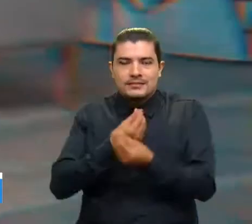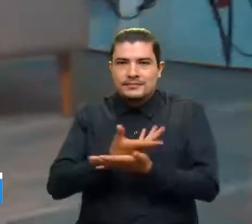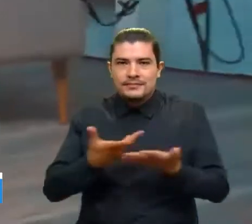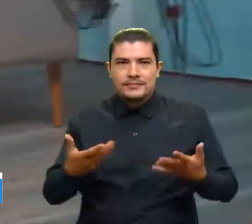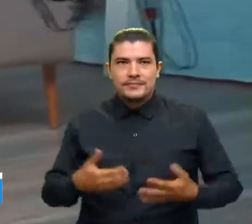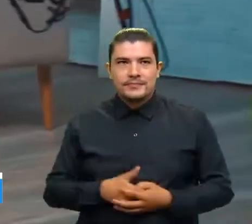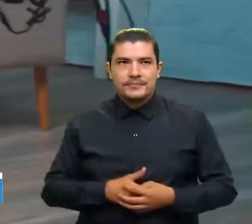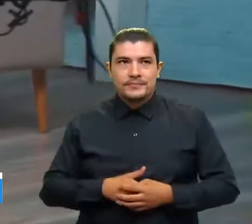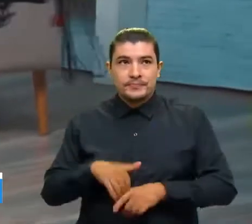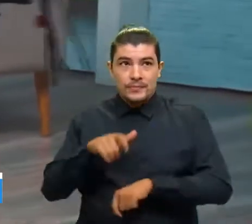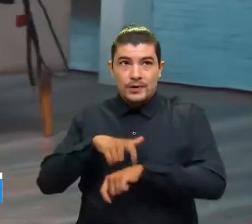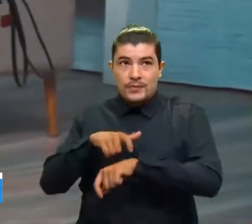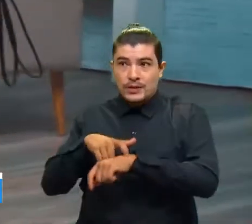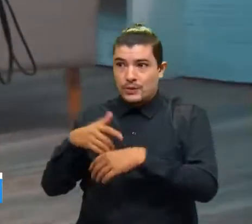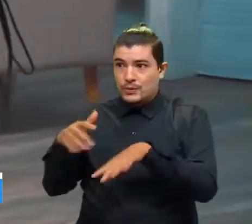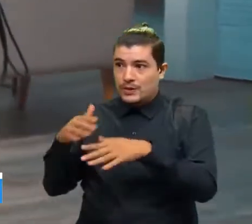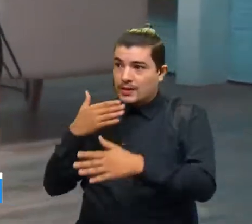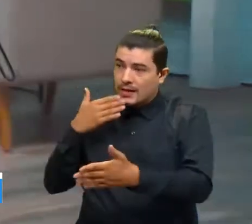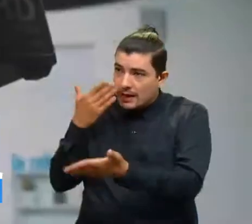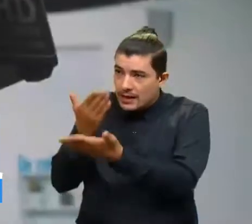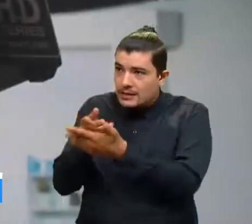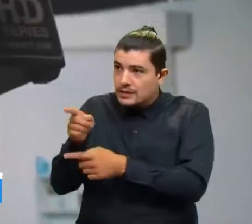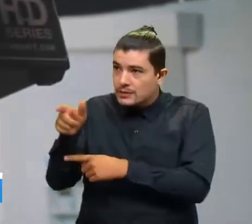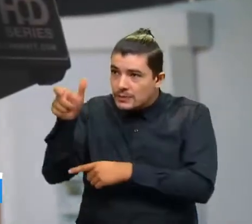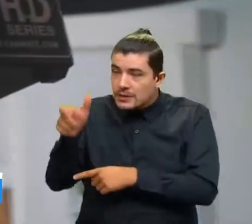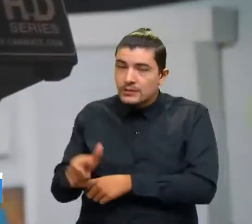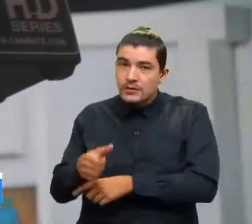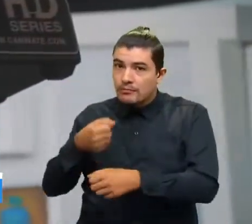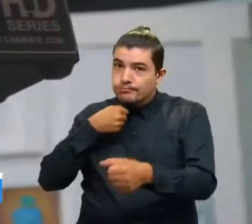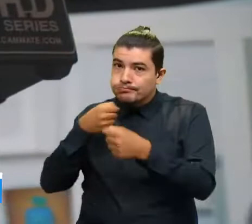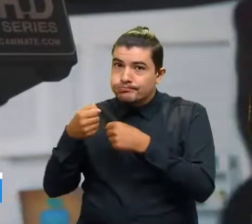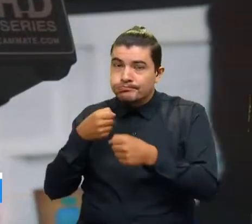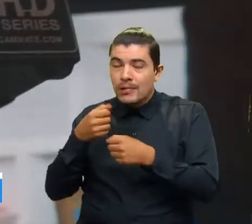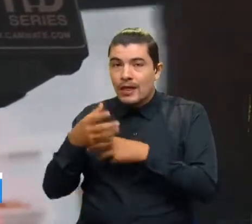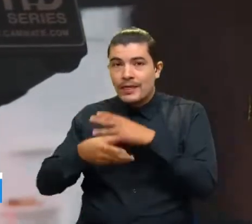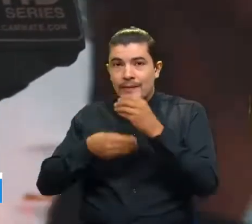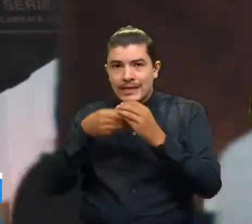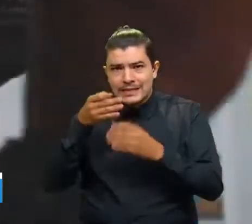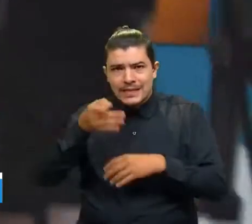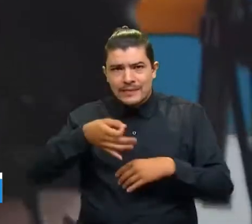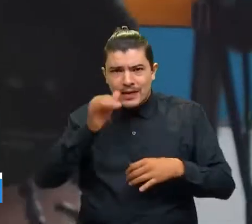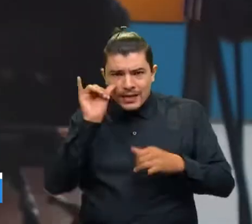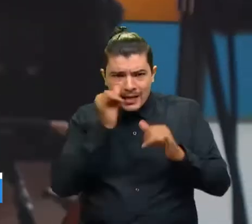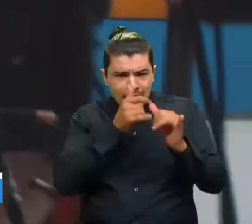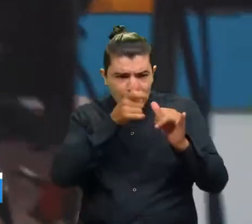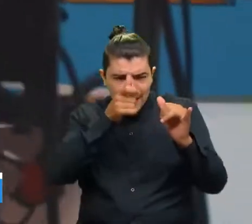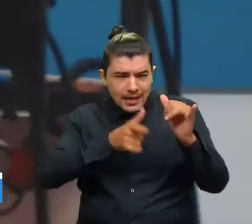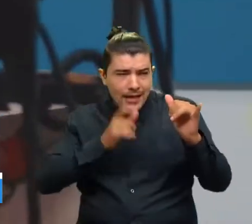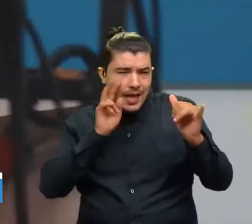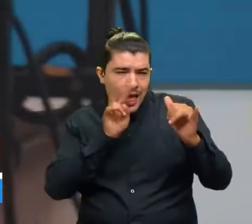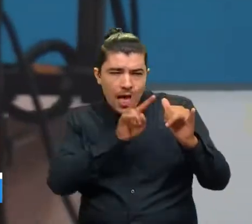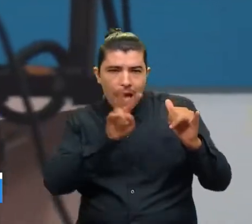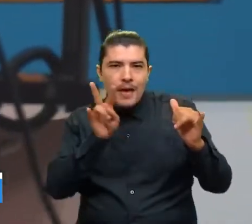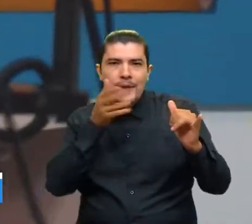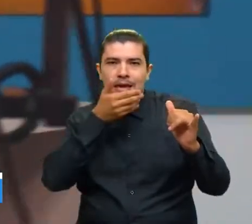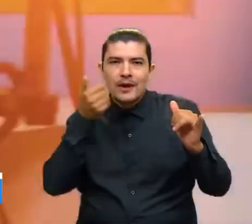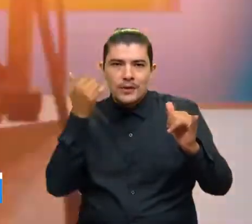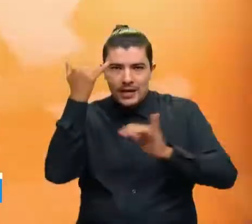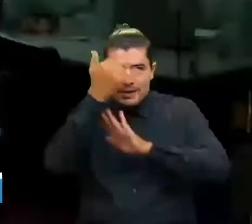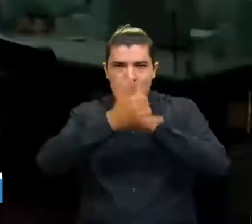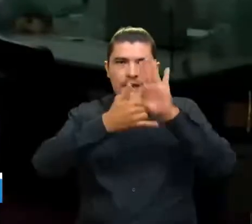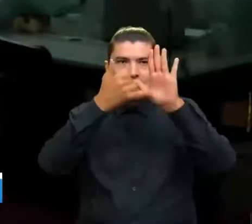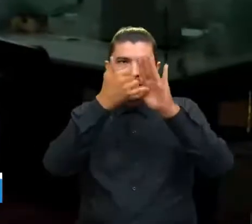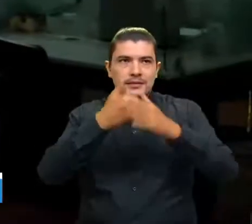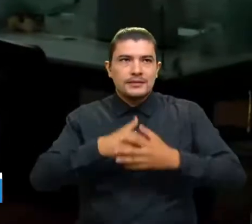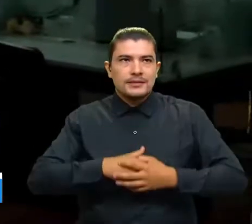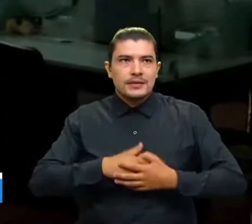momento de decir gracias por acompañar nuestra labor como periodistas y captar siempre con su lente las mejores imágenes. Quiero saludar a todos